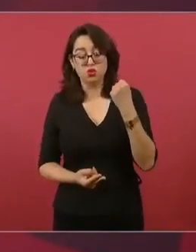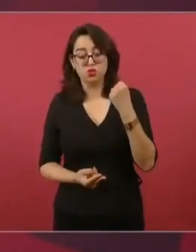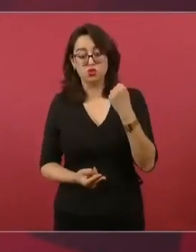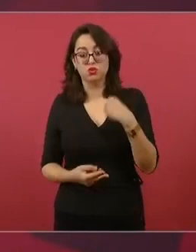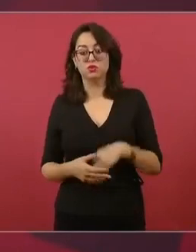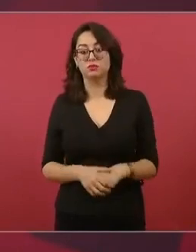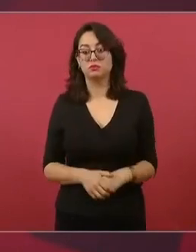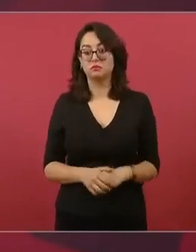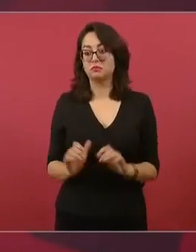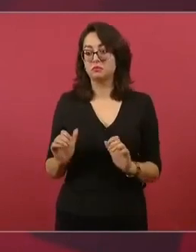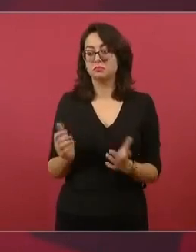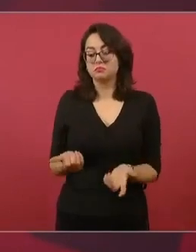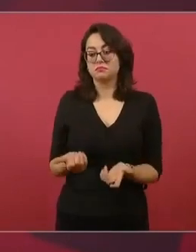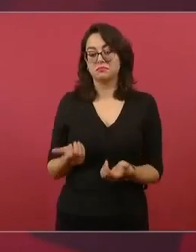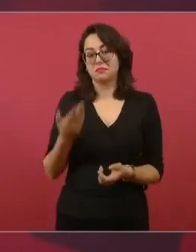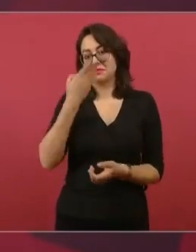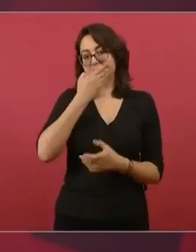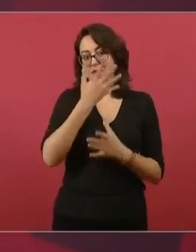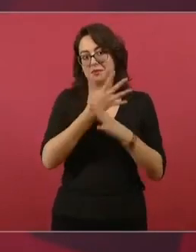Pero la suerte es